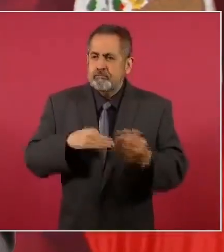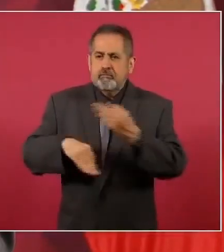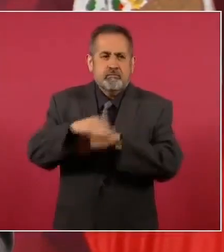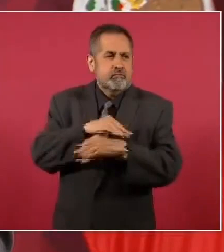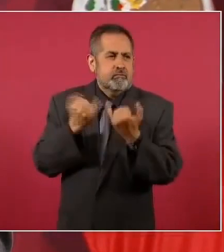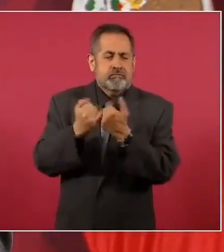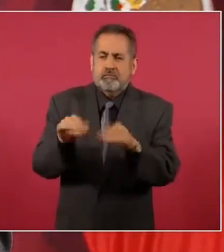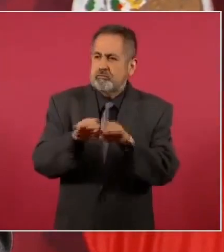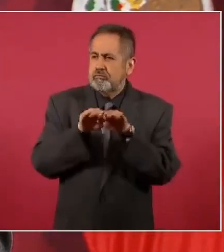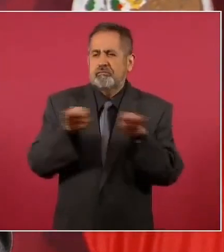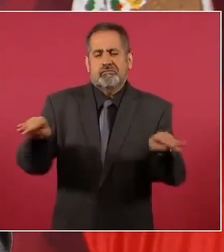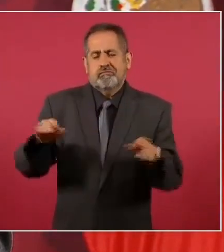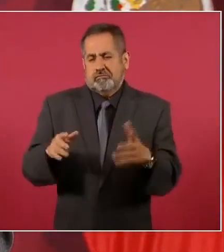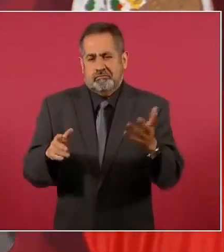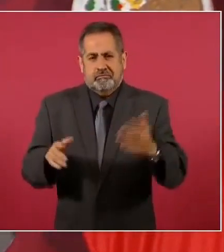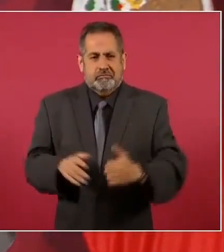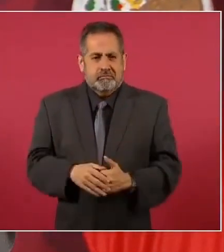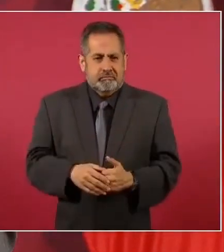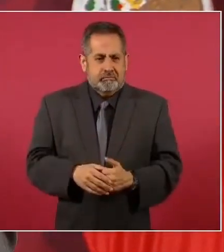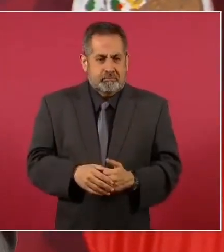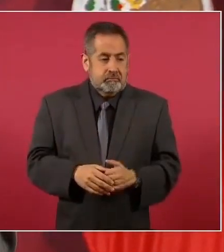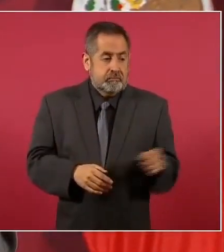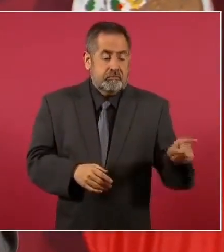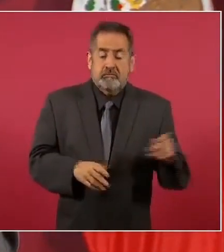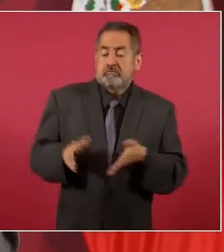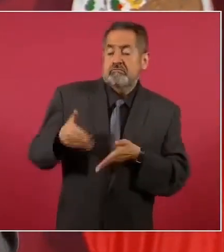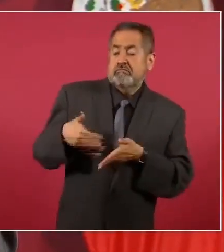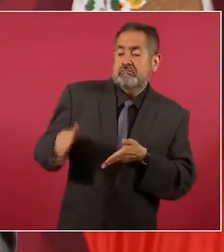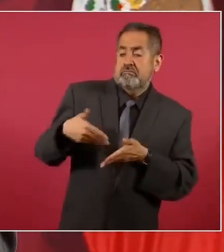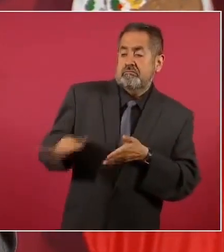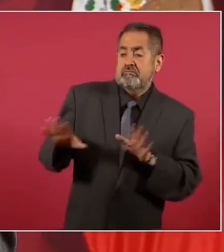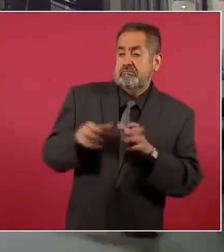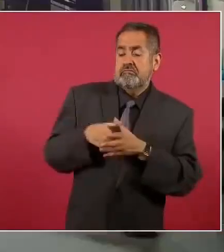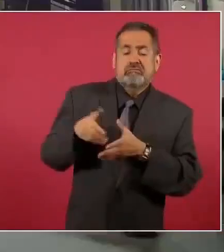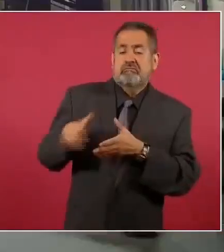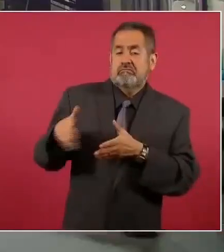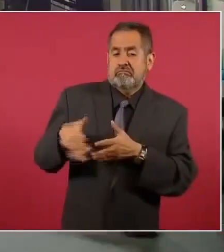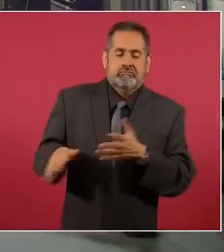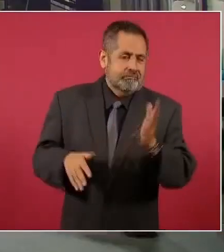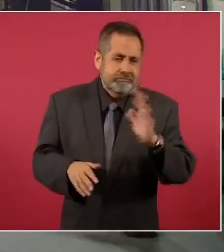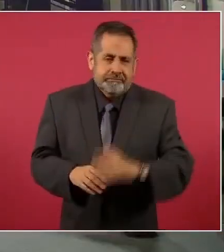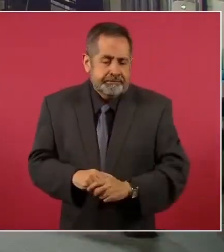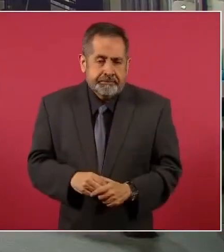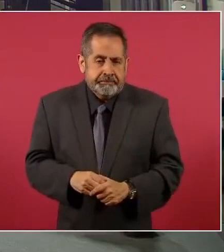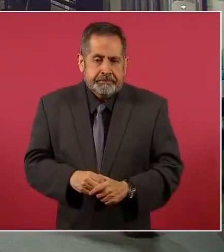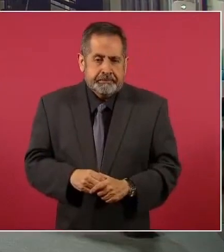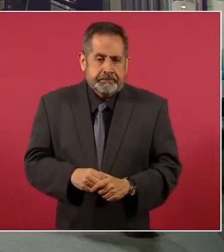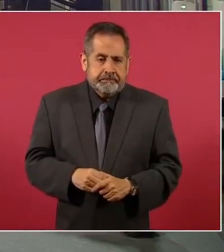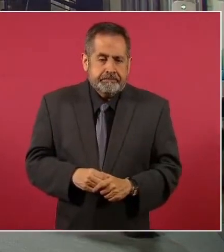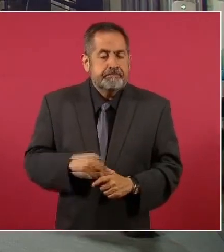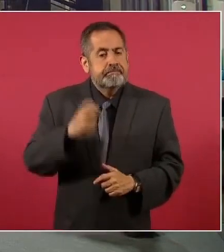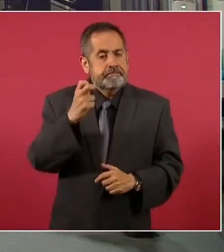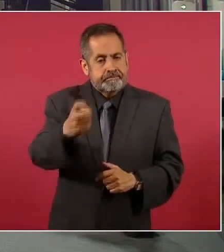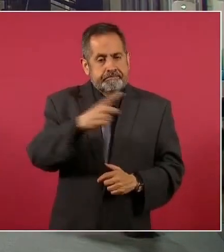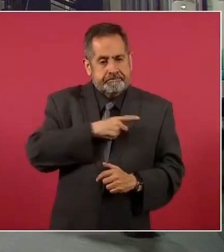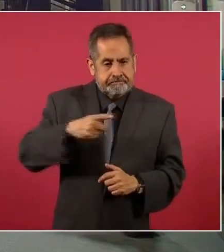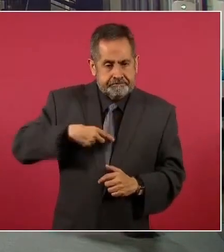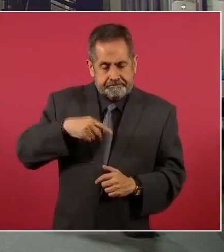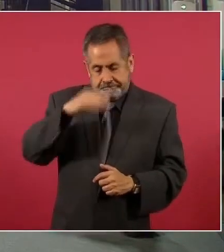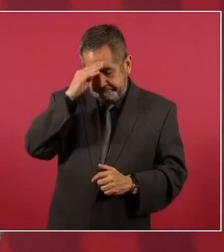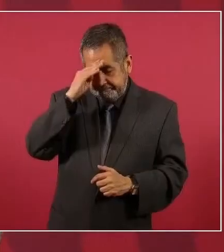iguales. Son muy discriminatorios. Entonces, eso hay que seguirlo